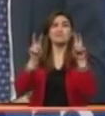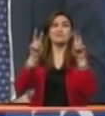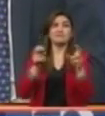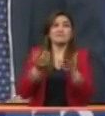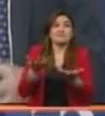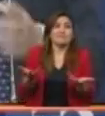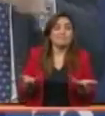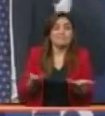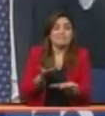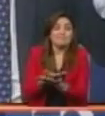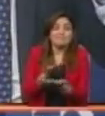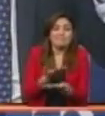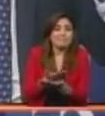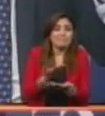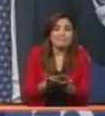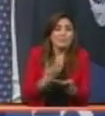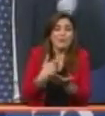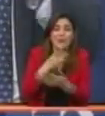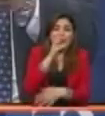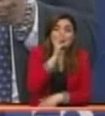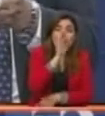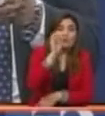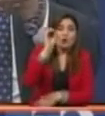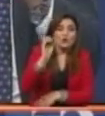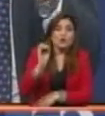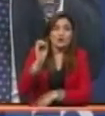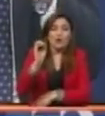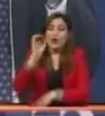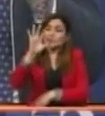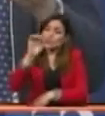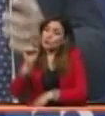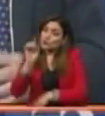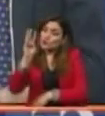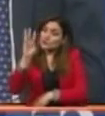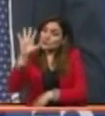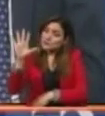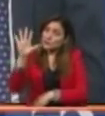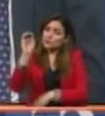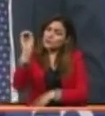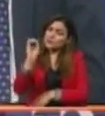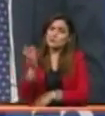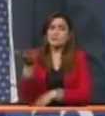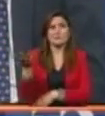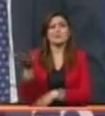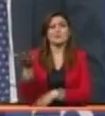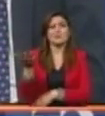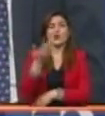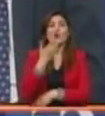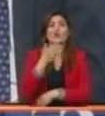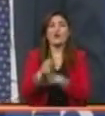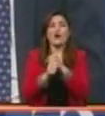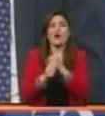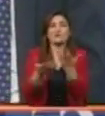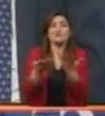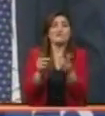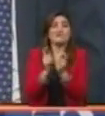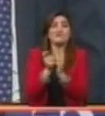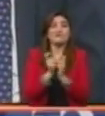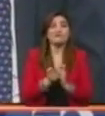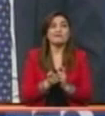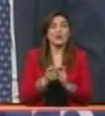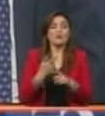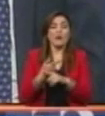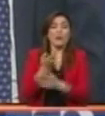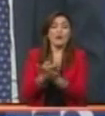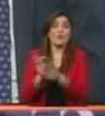déficit que lo plantea de apenas el 6% de 5.65, pero habrá que ir chequeando cómo se acomoda en el resto del año. Son una serie de